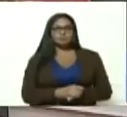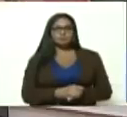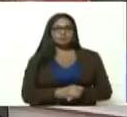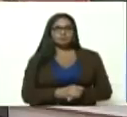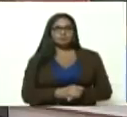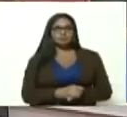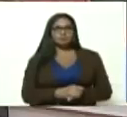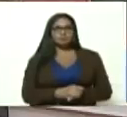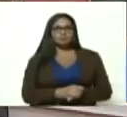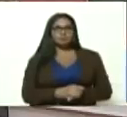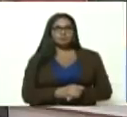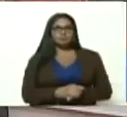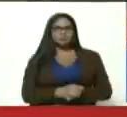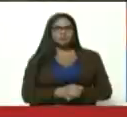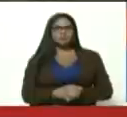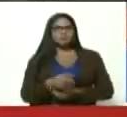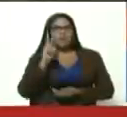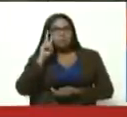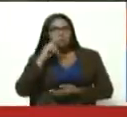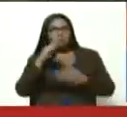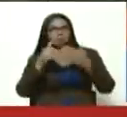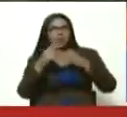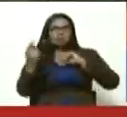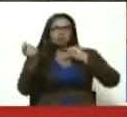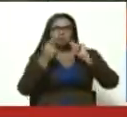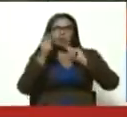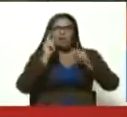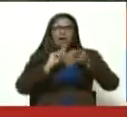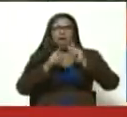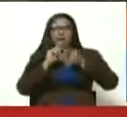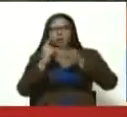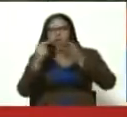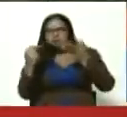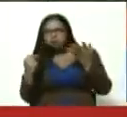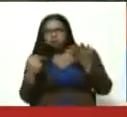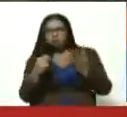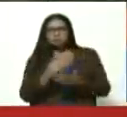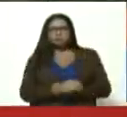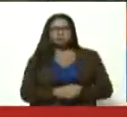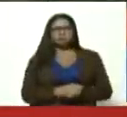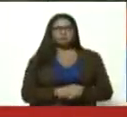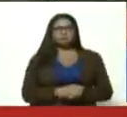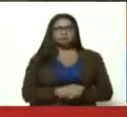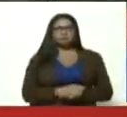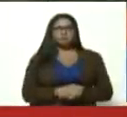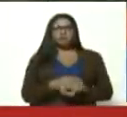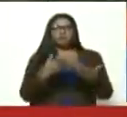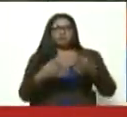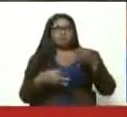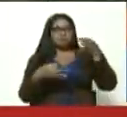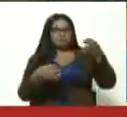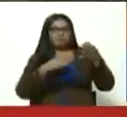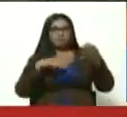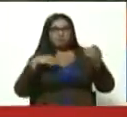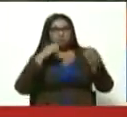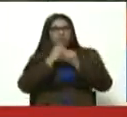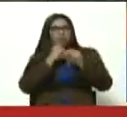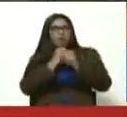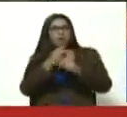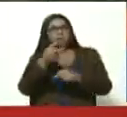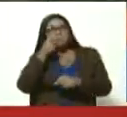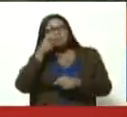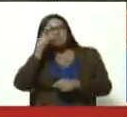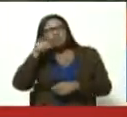hoy hemos estado discutiendo algunas algunos documentos y trabajos pendientes